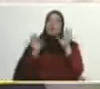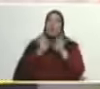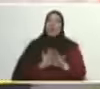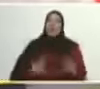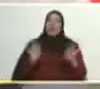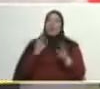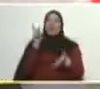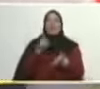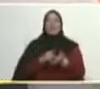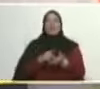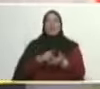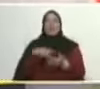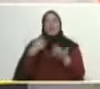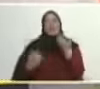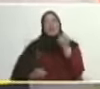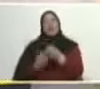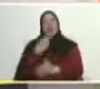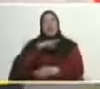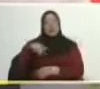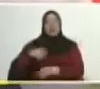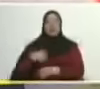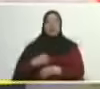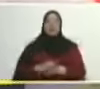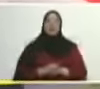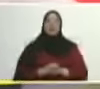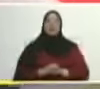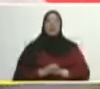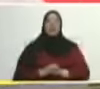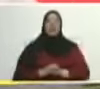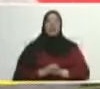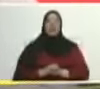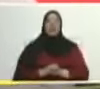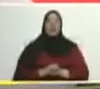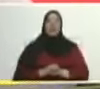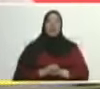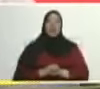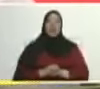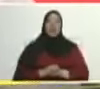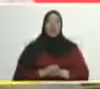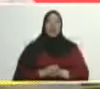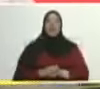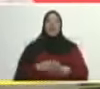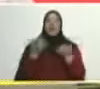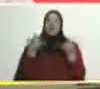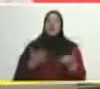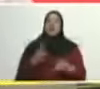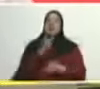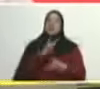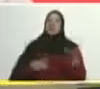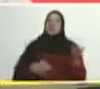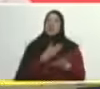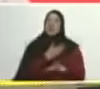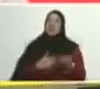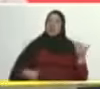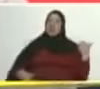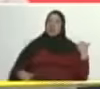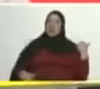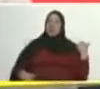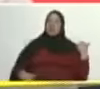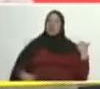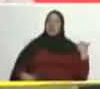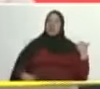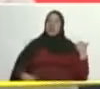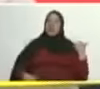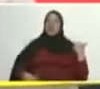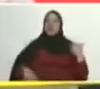es absolutamente injustificable. Instamos a restituir al vicepresidente Jorge Glass a